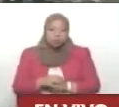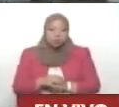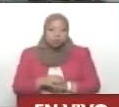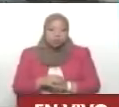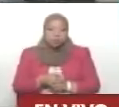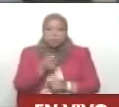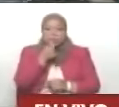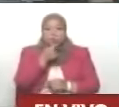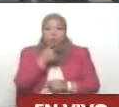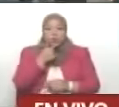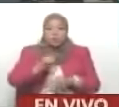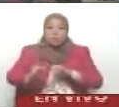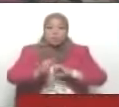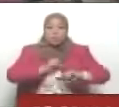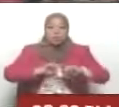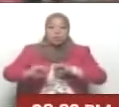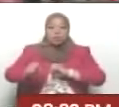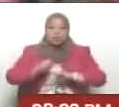Espectacular la movilización.